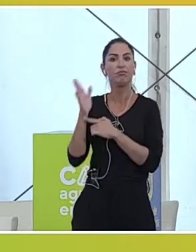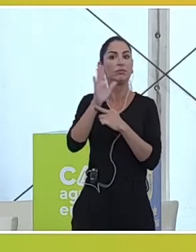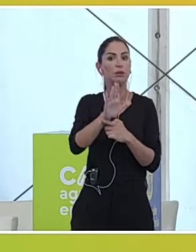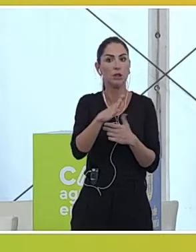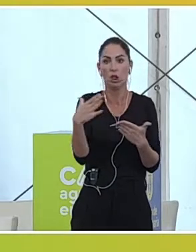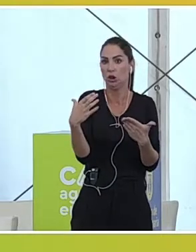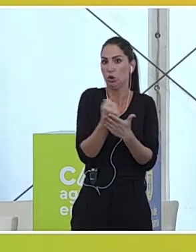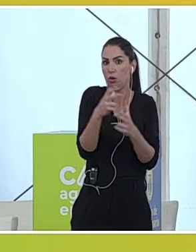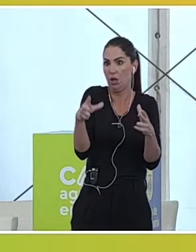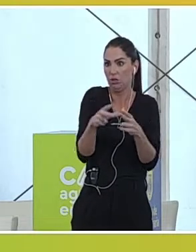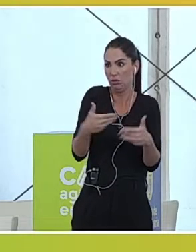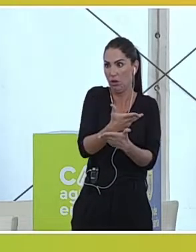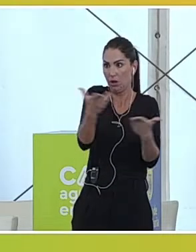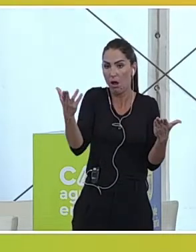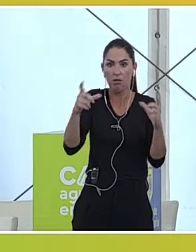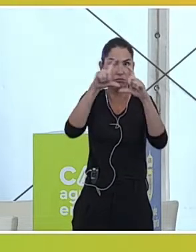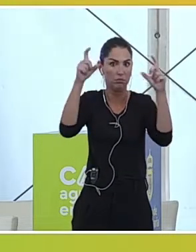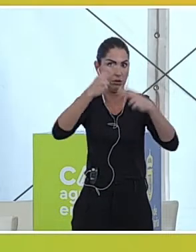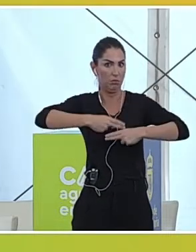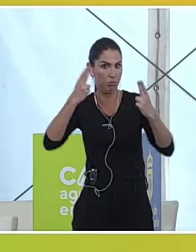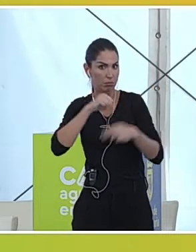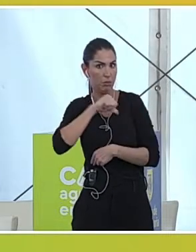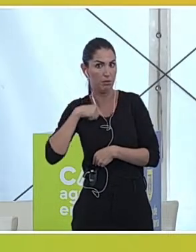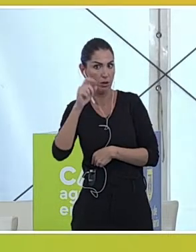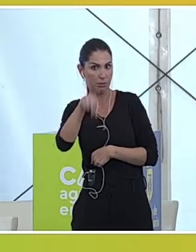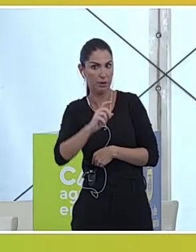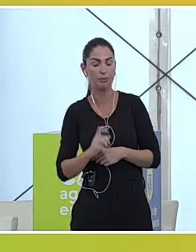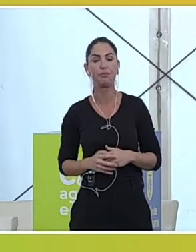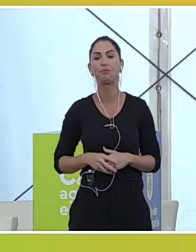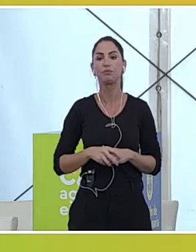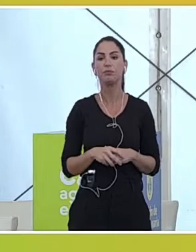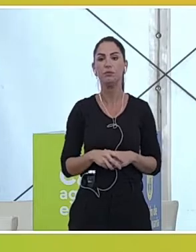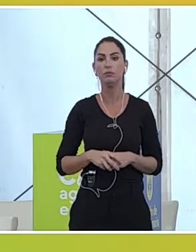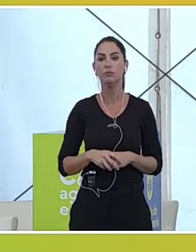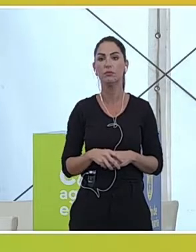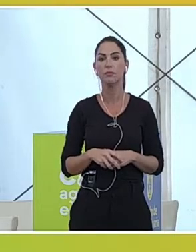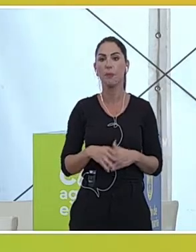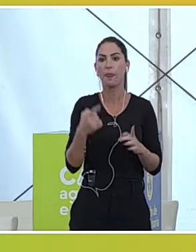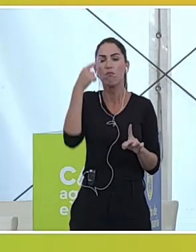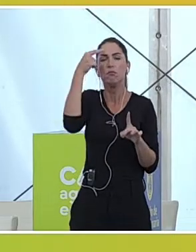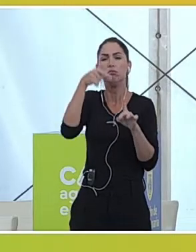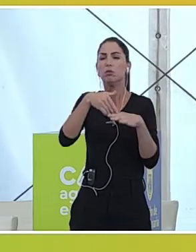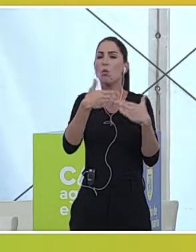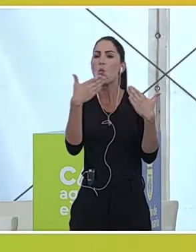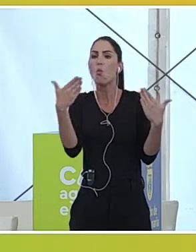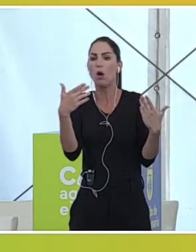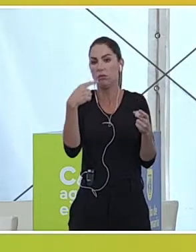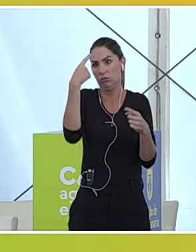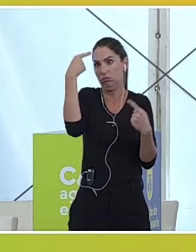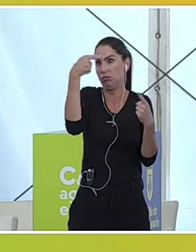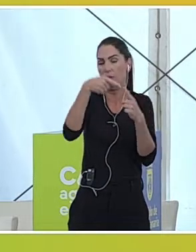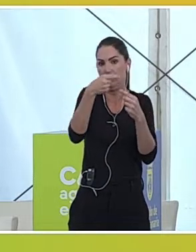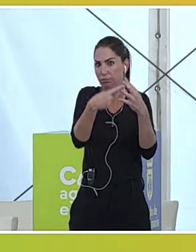toda la sociedad, organismos públicos y privados, ¿vale? Su objetivo, entre sus objetivos